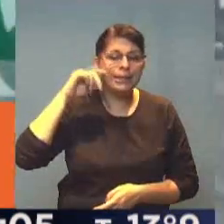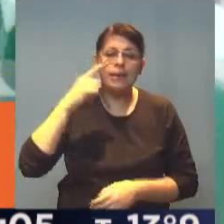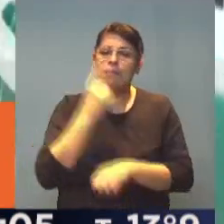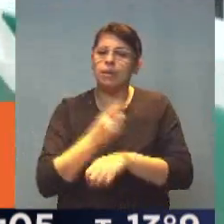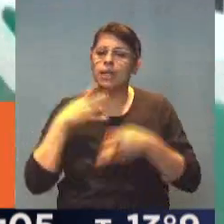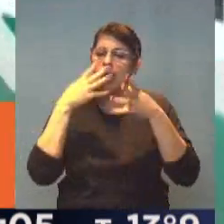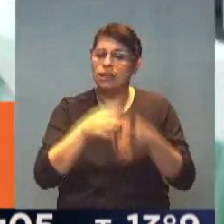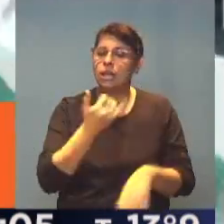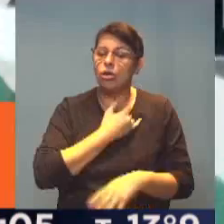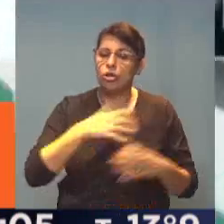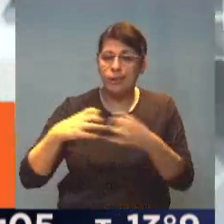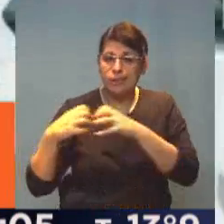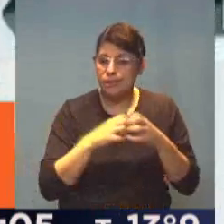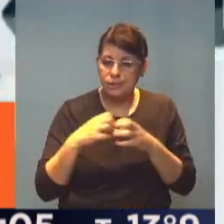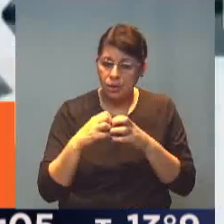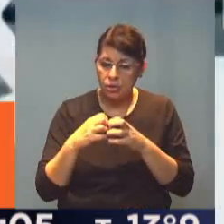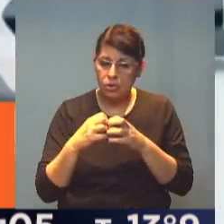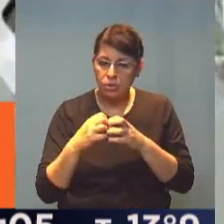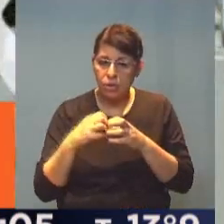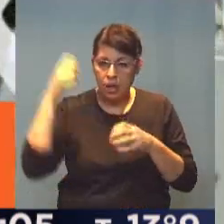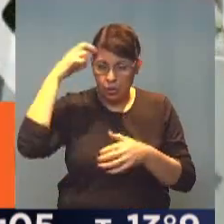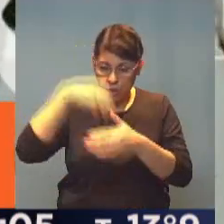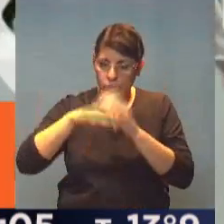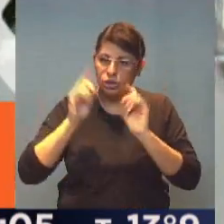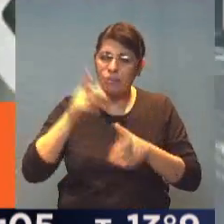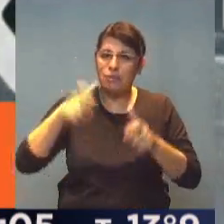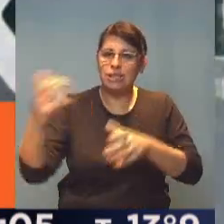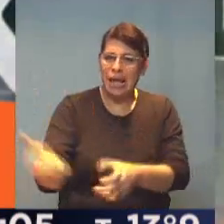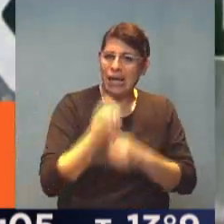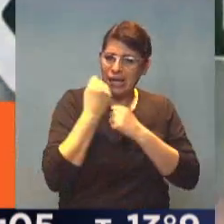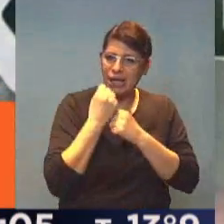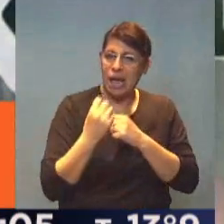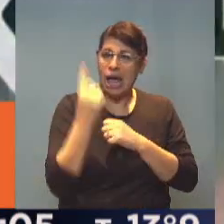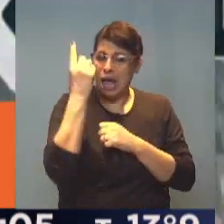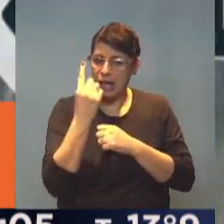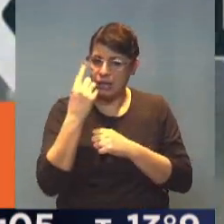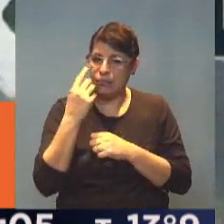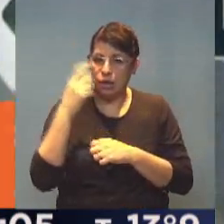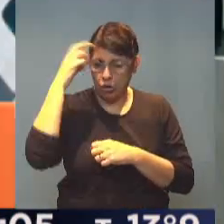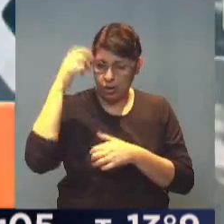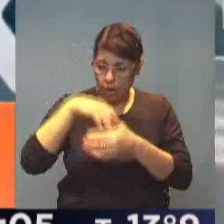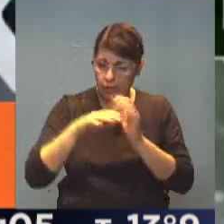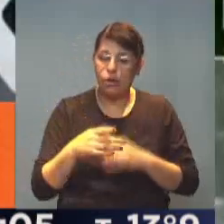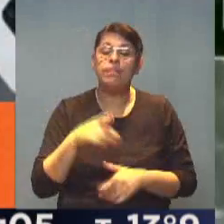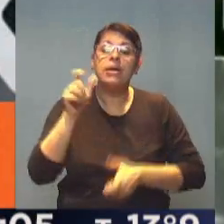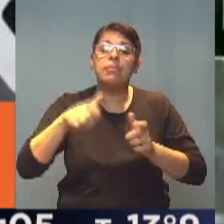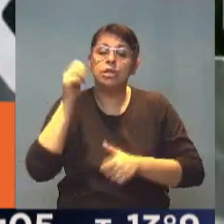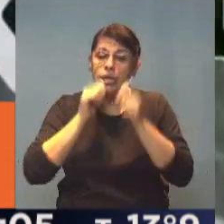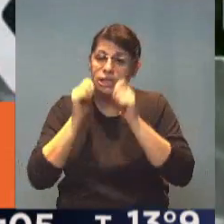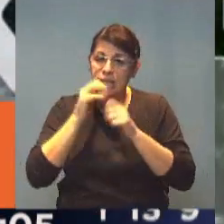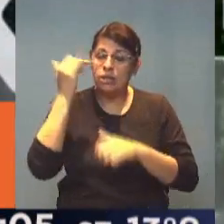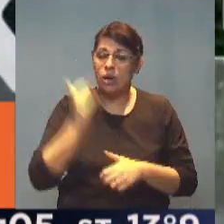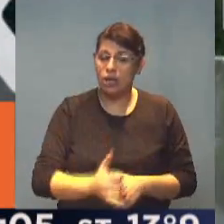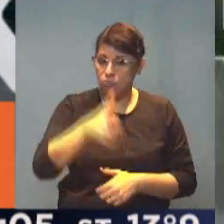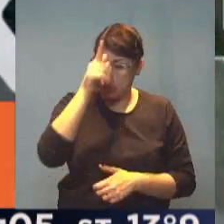ejecutado durante una sesión de la Asamblea y hubo toma de rehenes en los pisos superiores del Parlamento. Entre los heridos hay efectivos